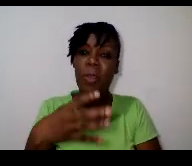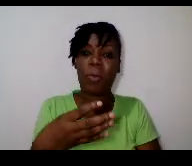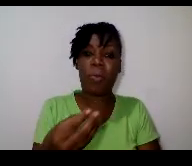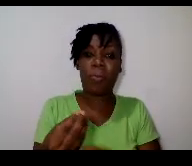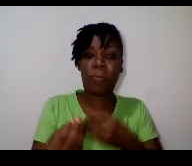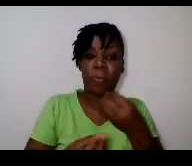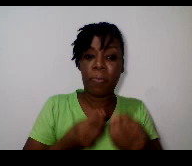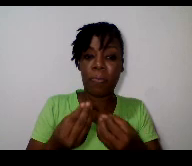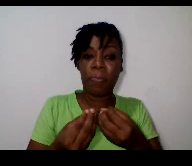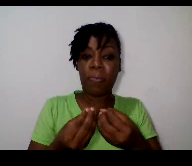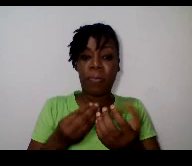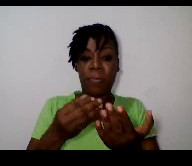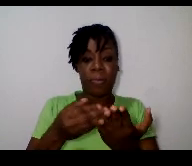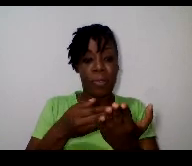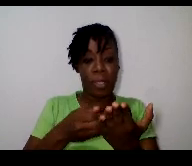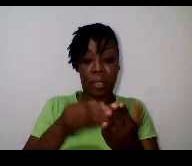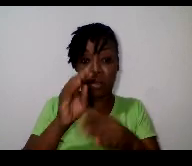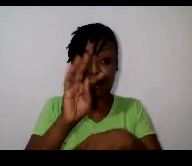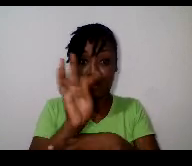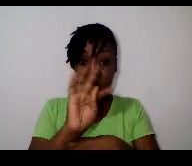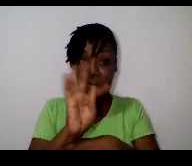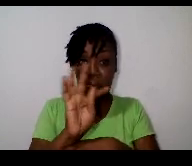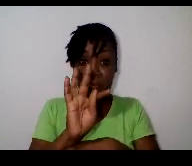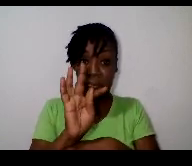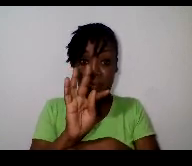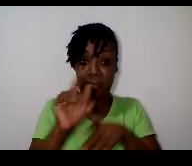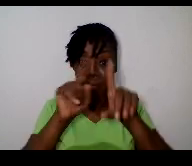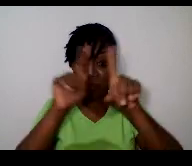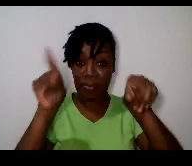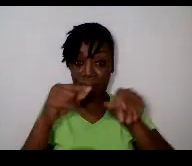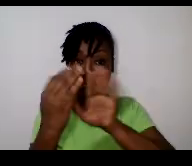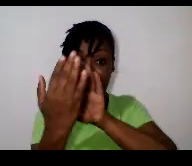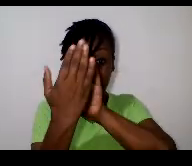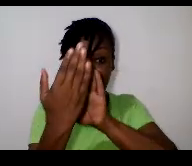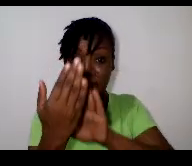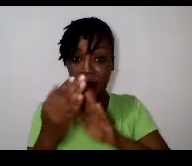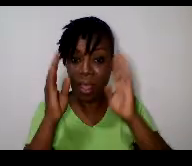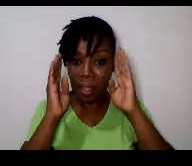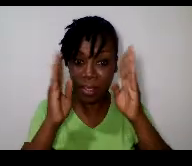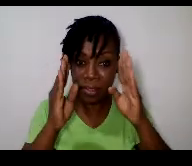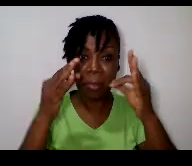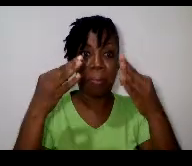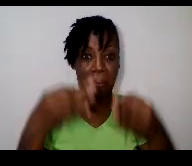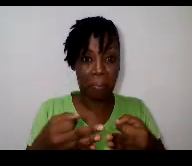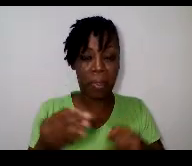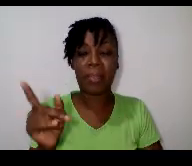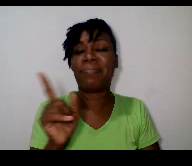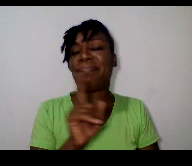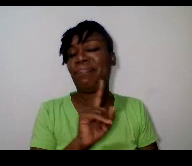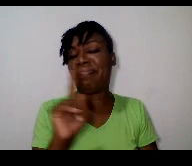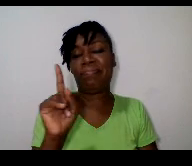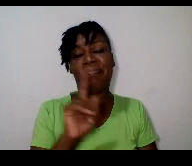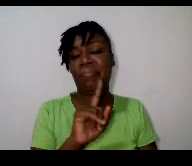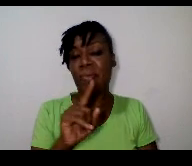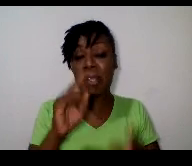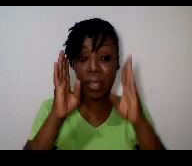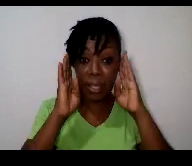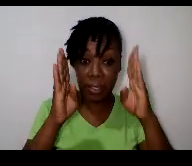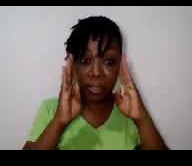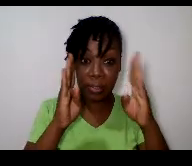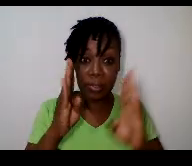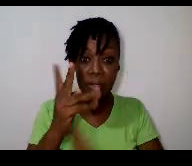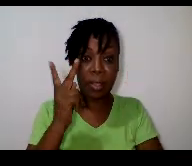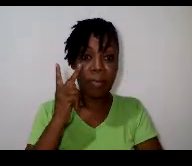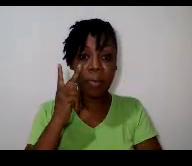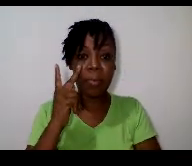rato enfrente de una televisión, su atención está muy buena. Eso no es atención. La atención la medimos cuando está haciendo un